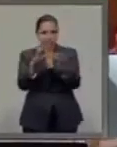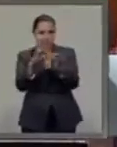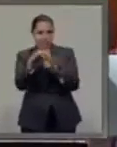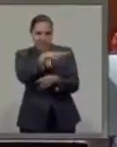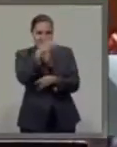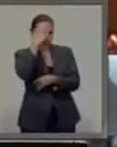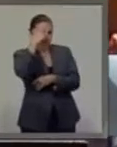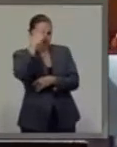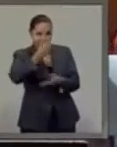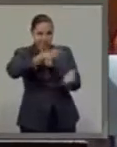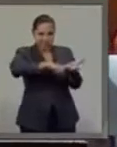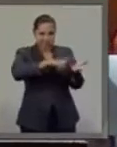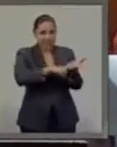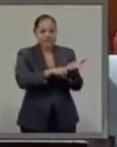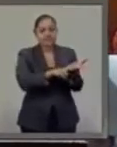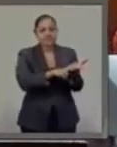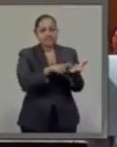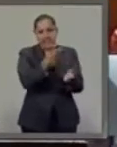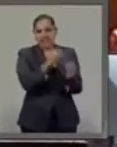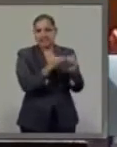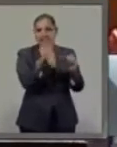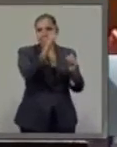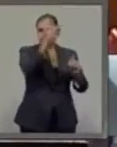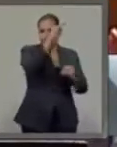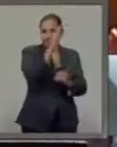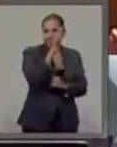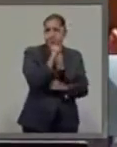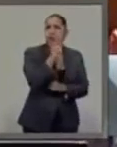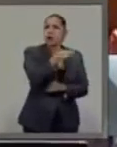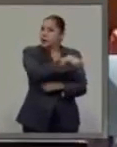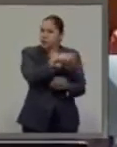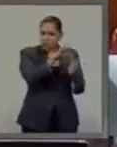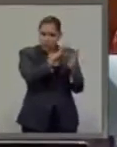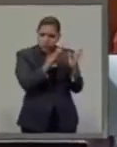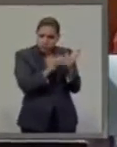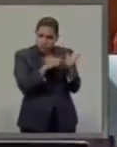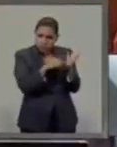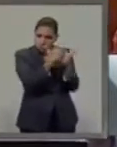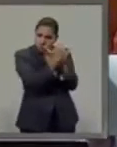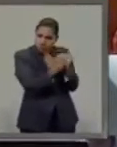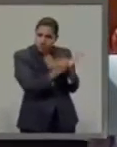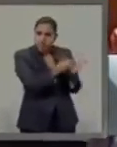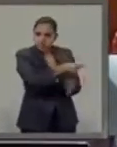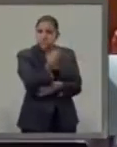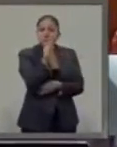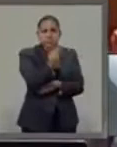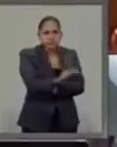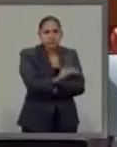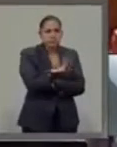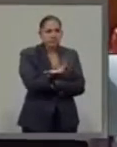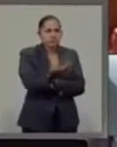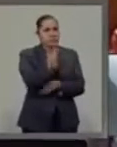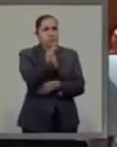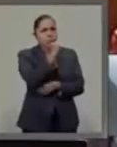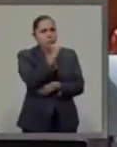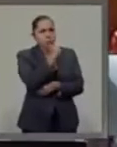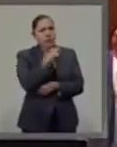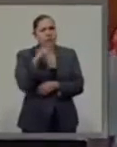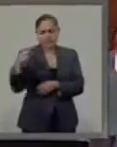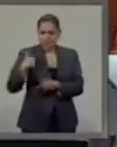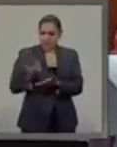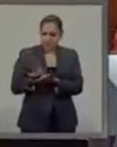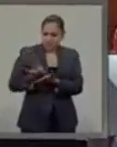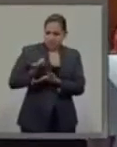nuestra Constitución nos indican que no se podrá ser sancionado con multa mayor del importe